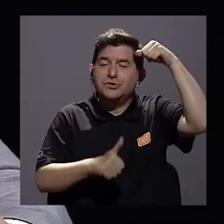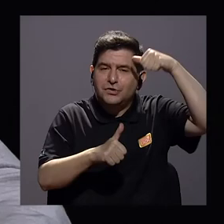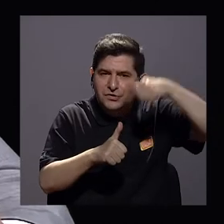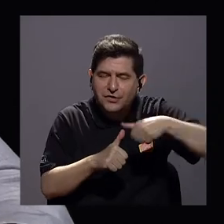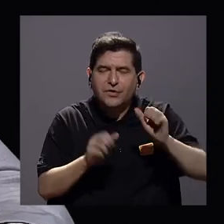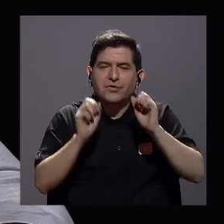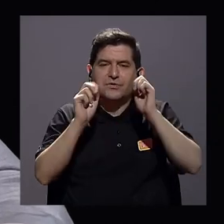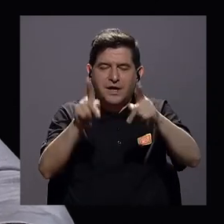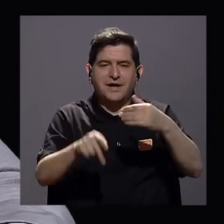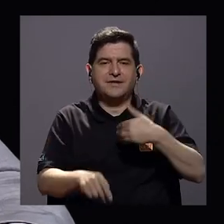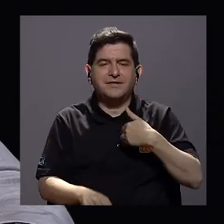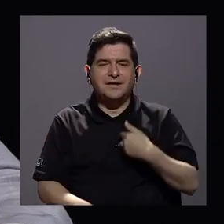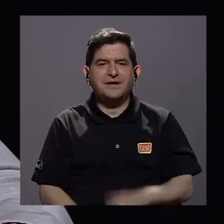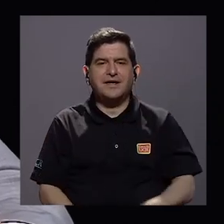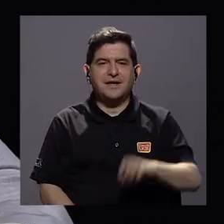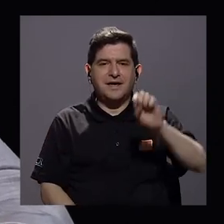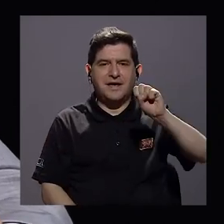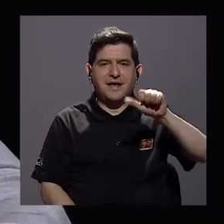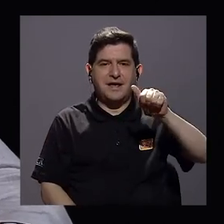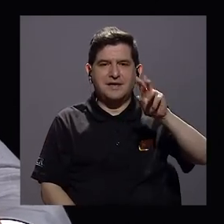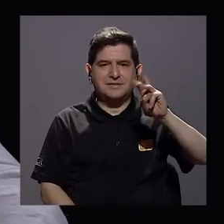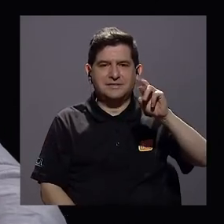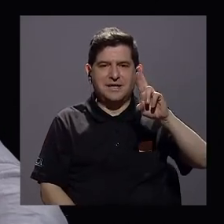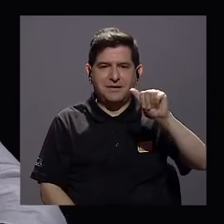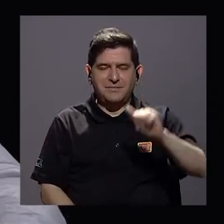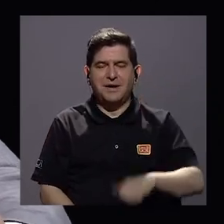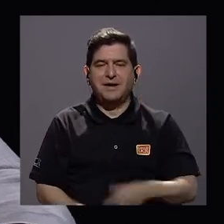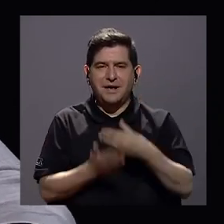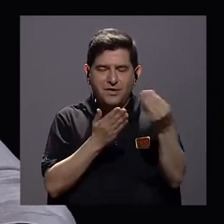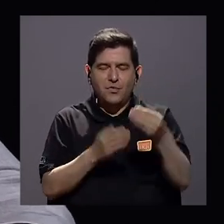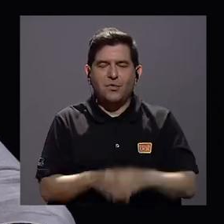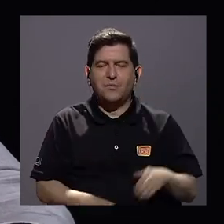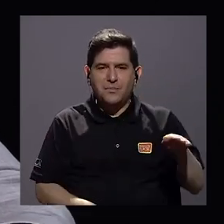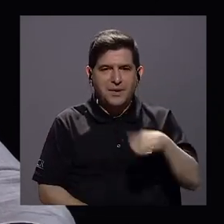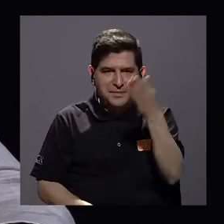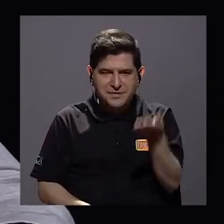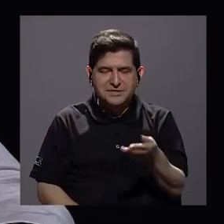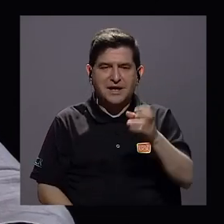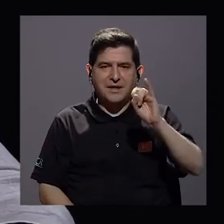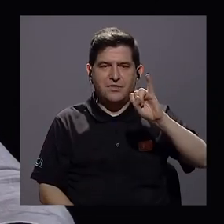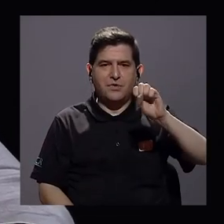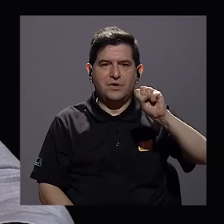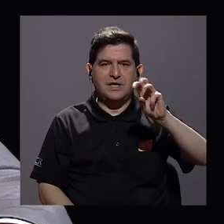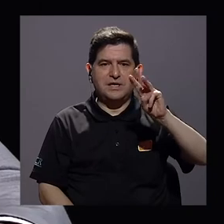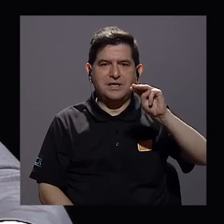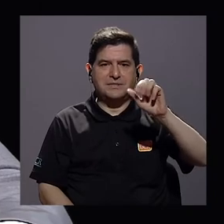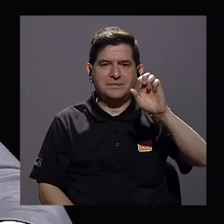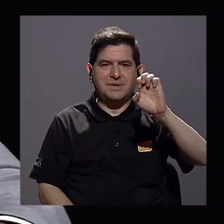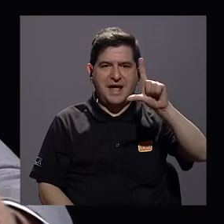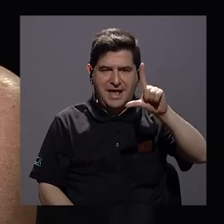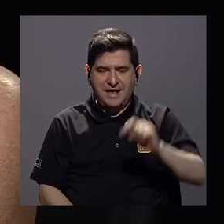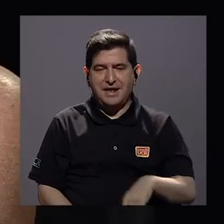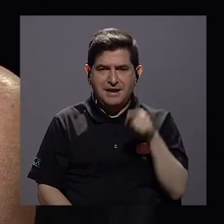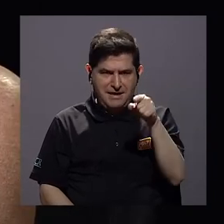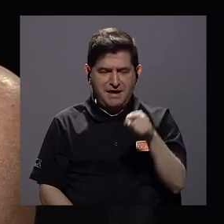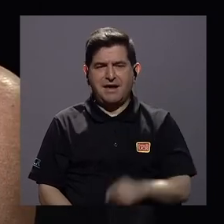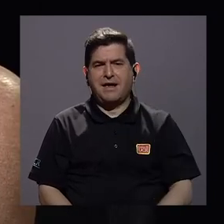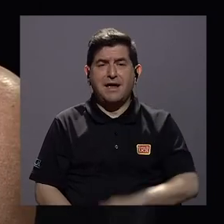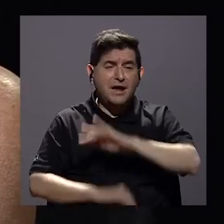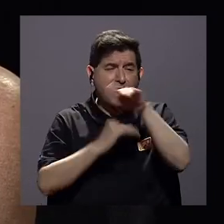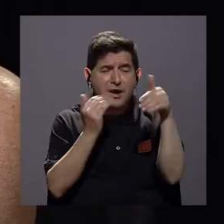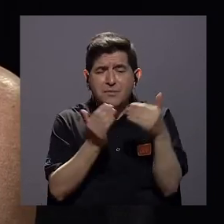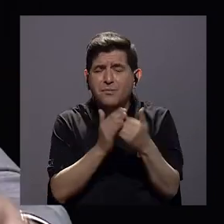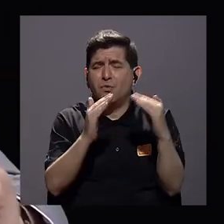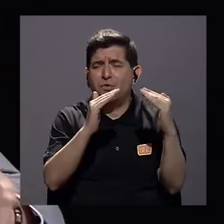la oportunidad que tuve en Sámara de comprarle pescado a don Ismael. Don Ismael me viajó por toda